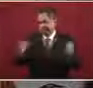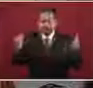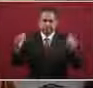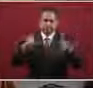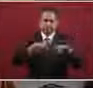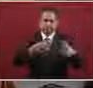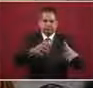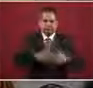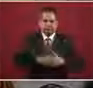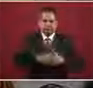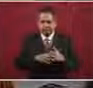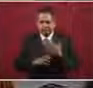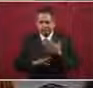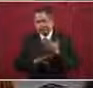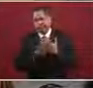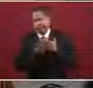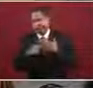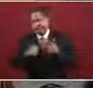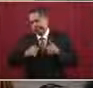en contra